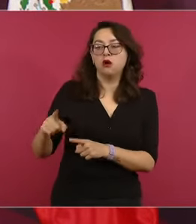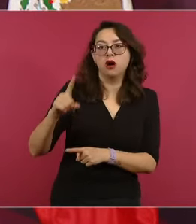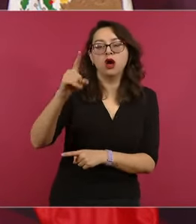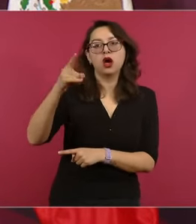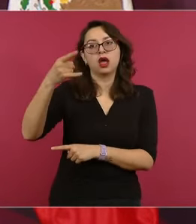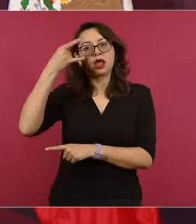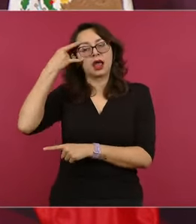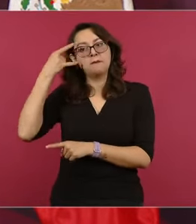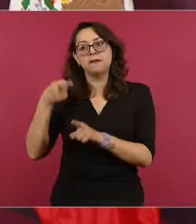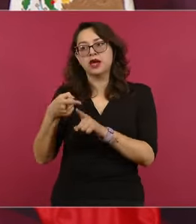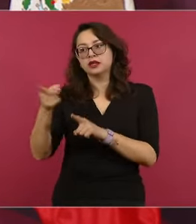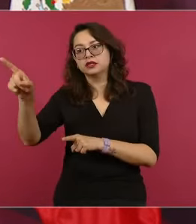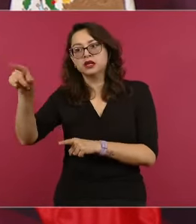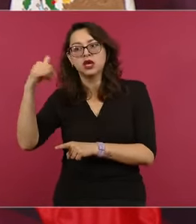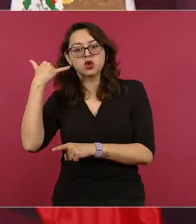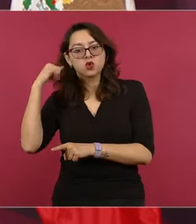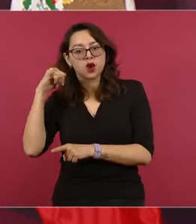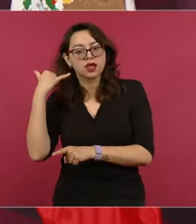Yucatán,